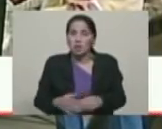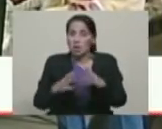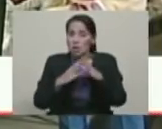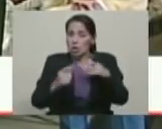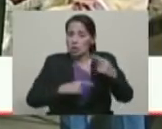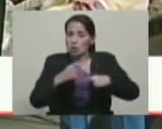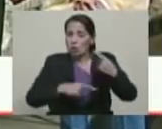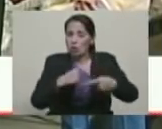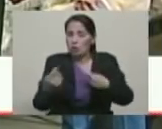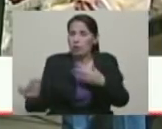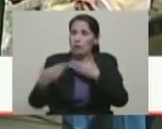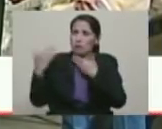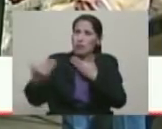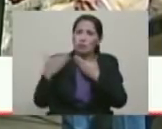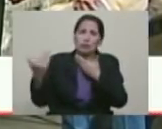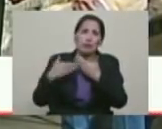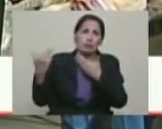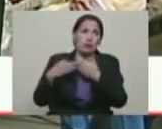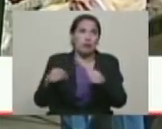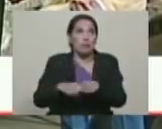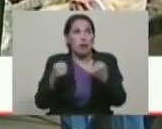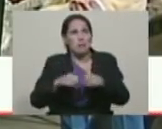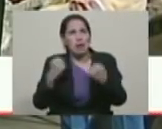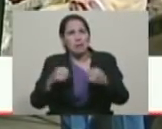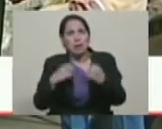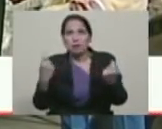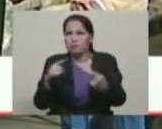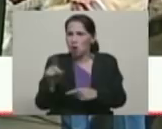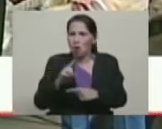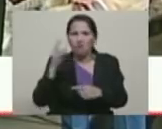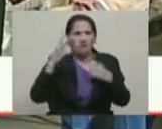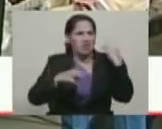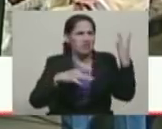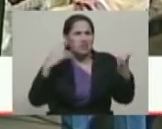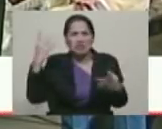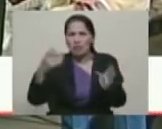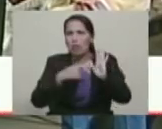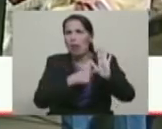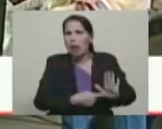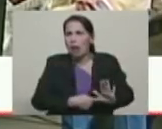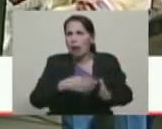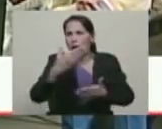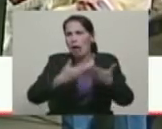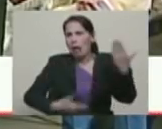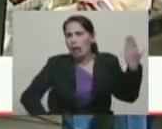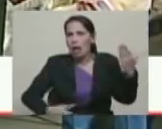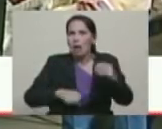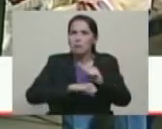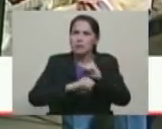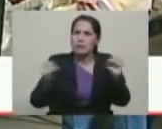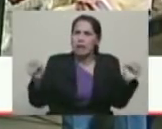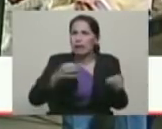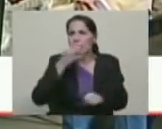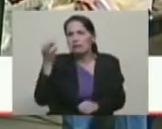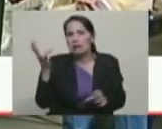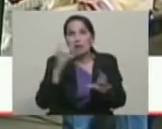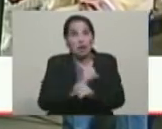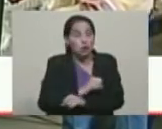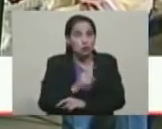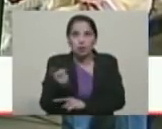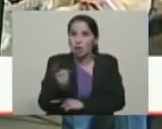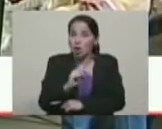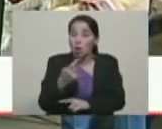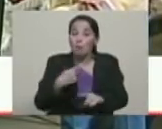días recibimos ataques, todos los días. Yo no estoy fastidiándolos a ustedes con un reporte, un comunicado en la mañana, en la tarde, en la noche, pero deben